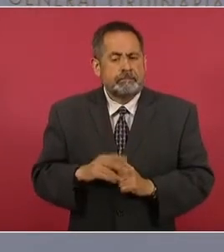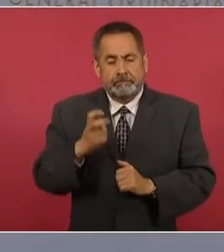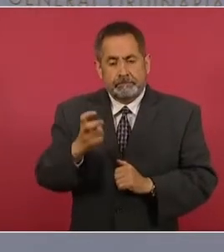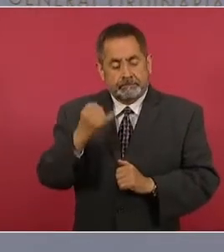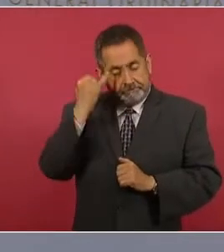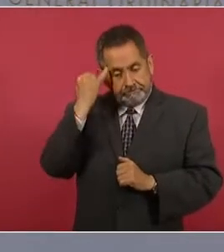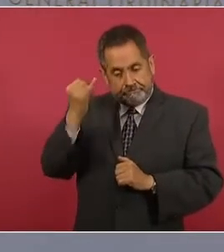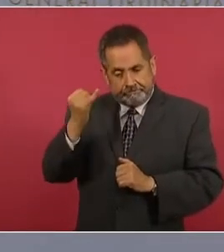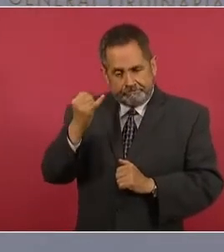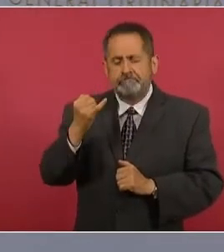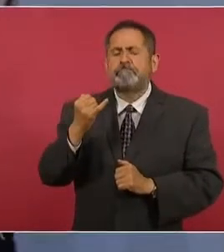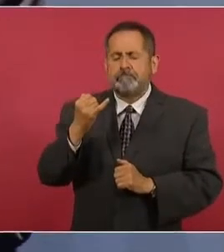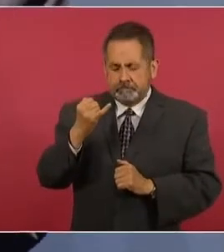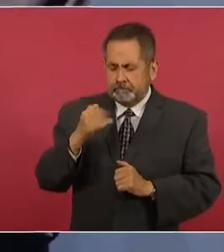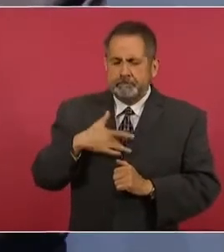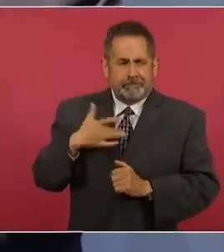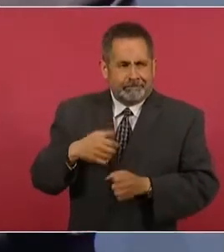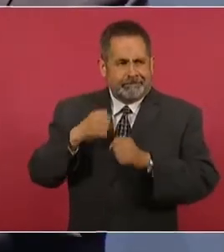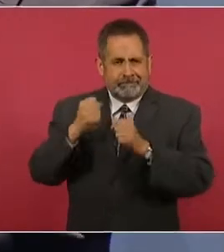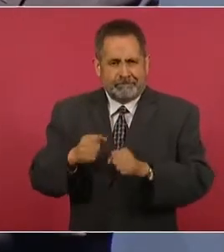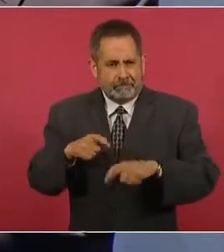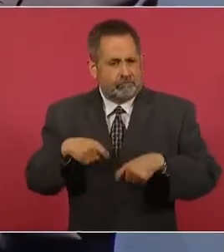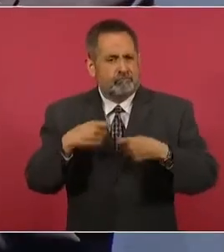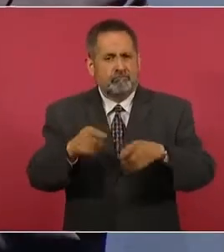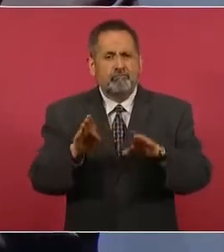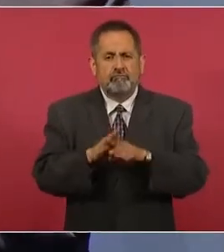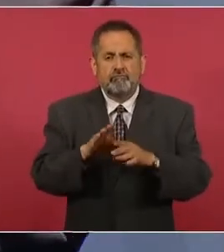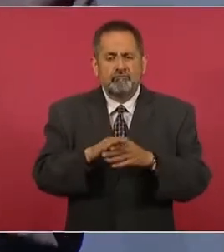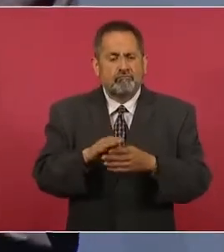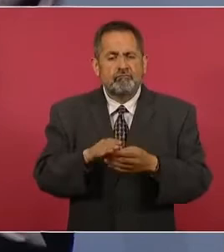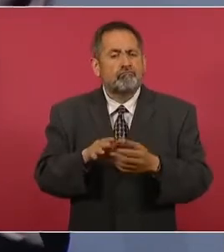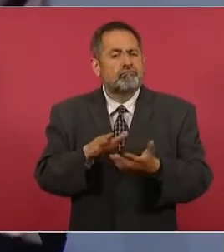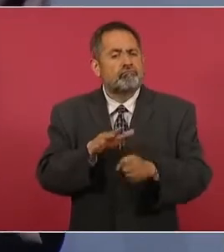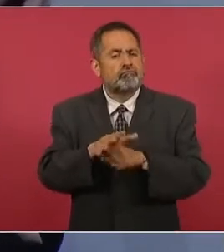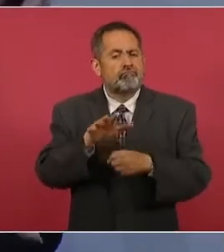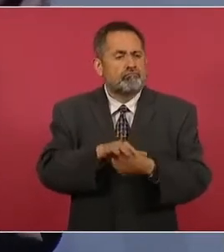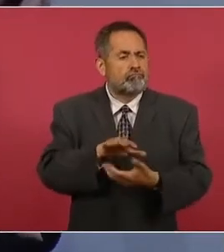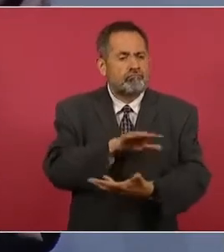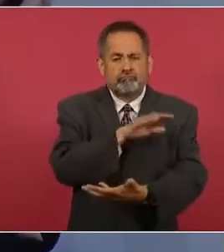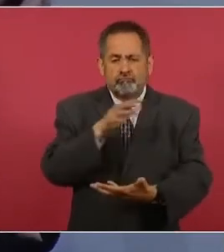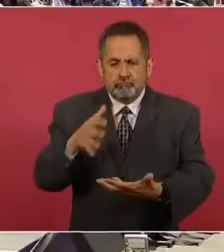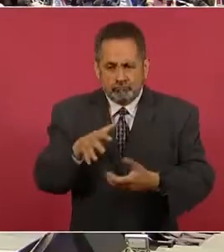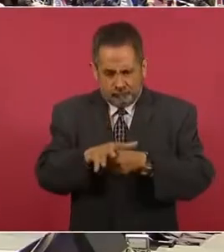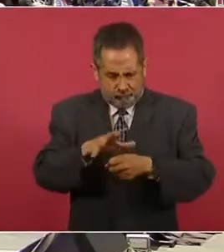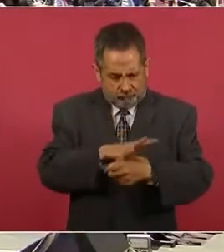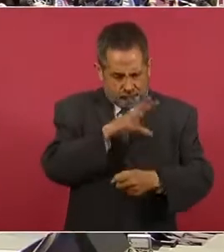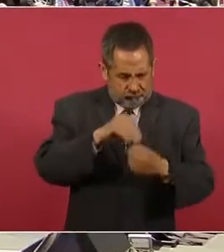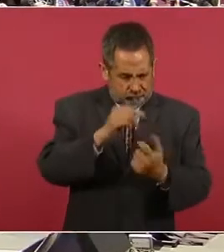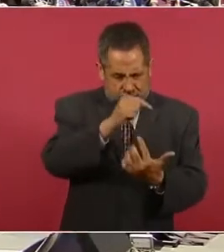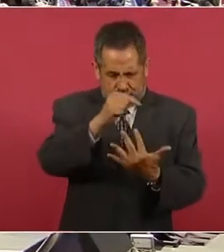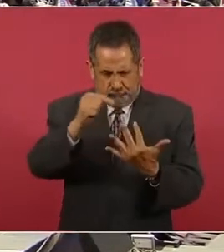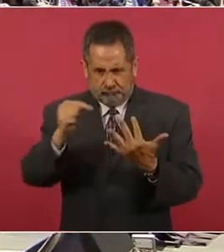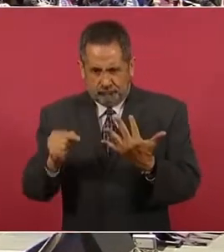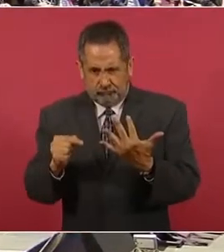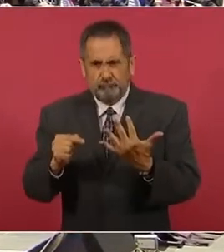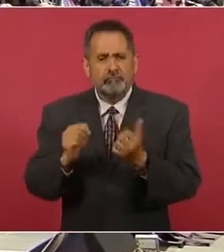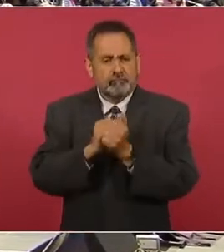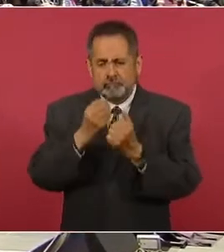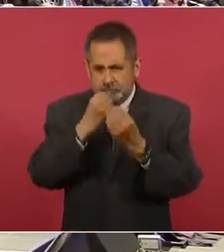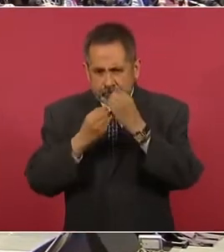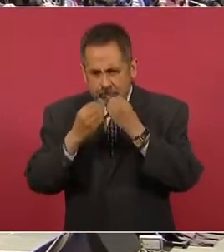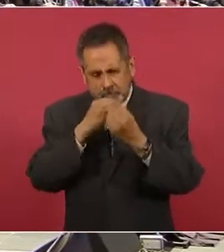manera vamos a garantizar una canasta básica de